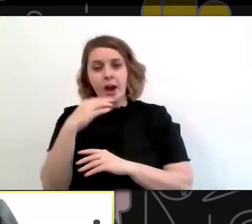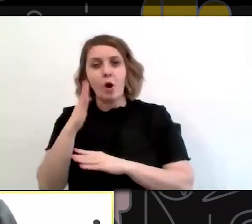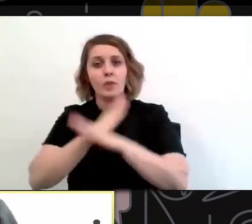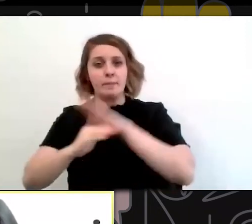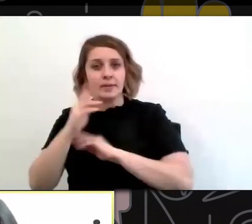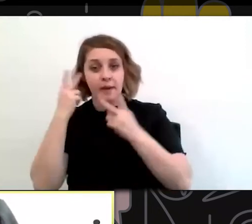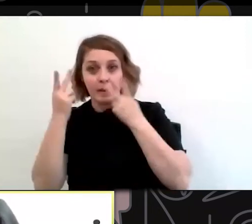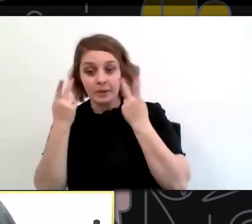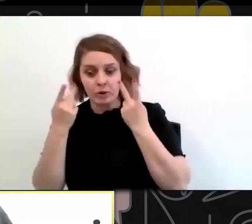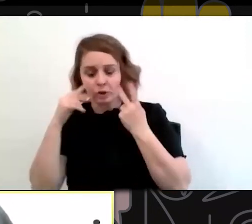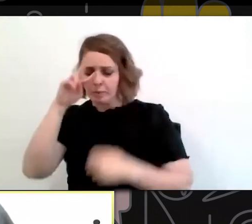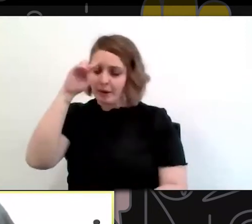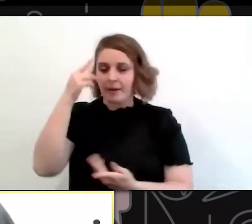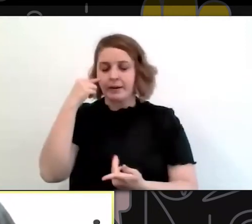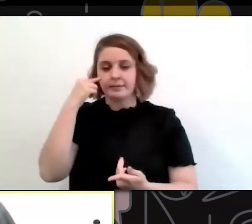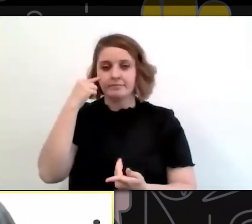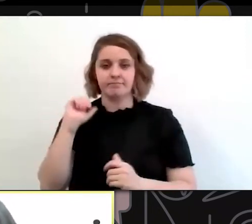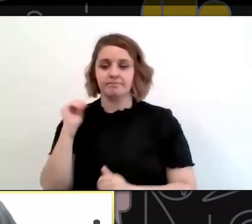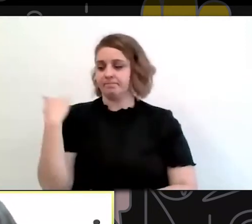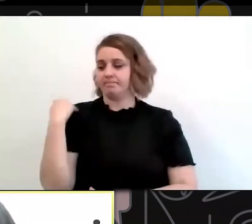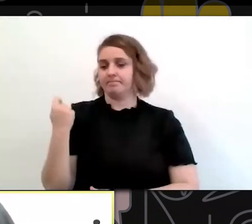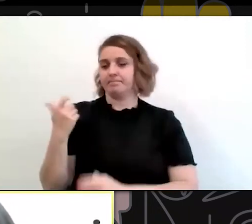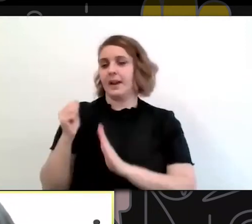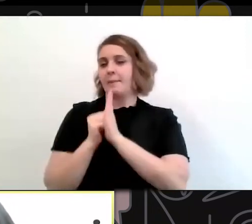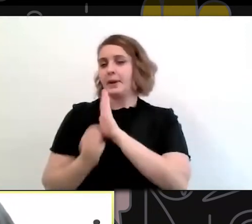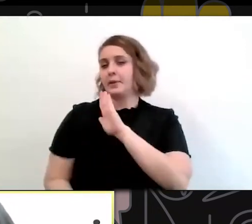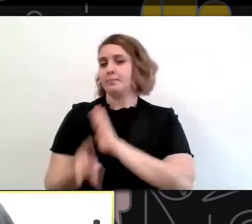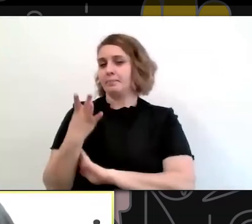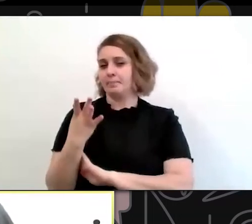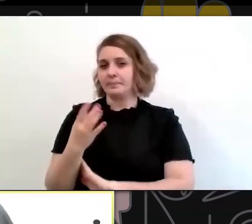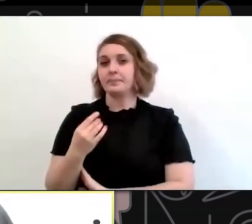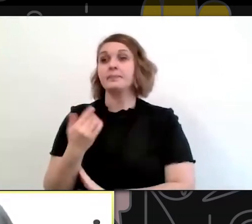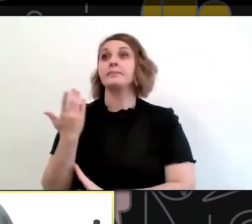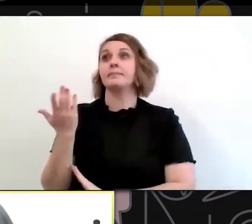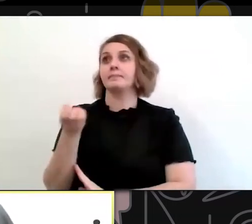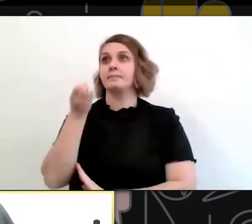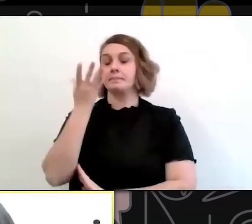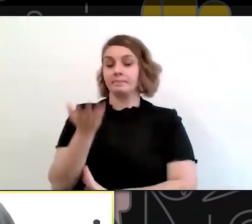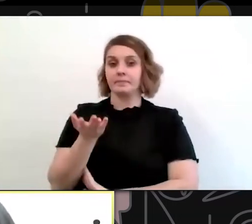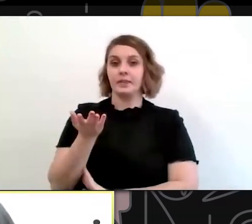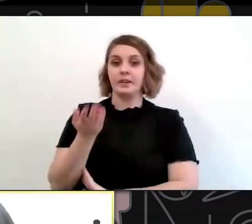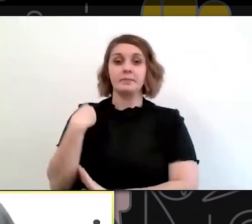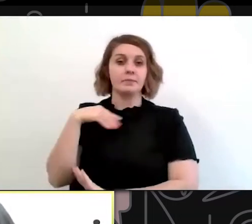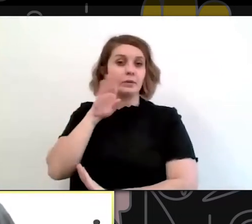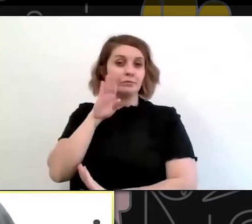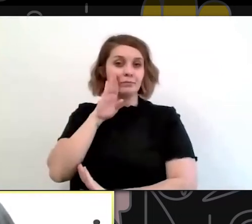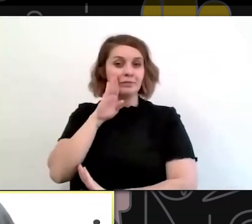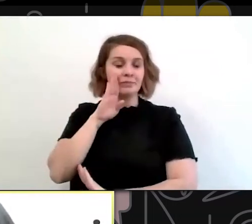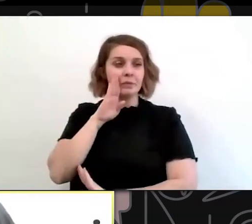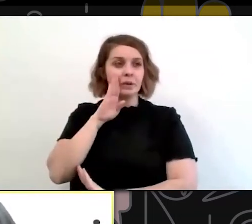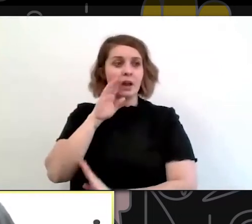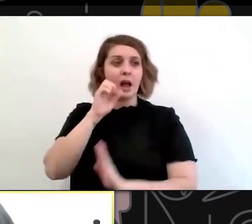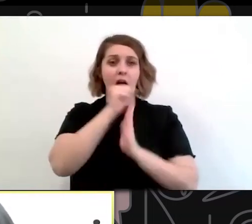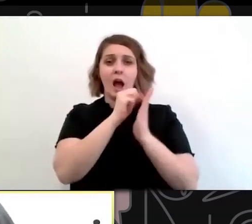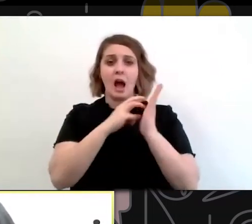puesto en marcha esta aplicación. Bueno, como te digo, hay muchas